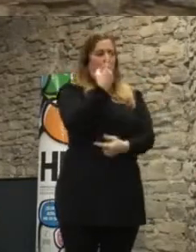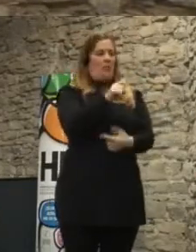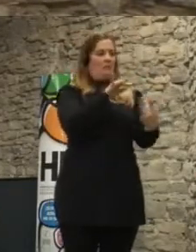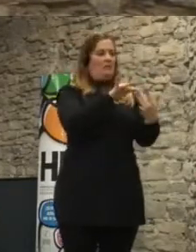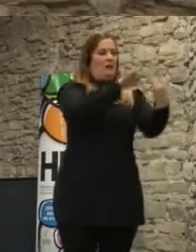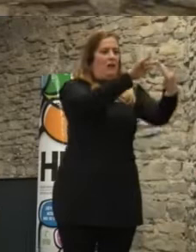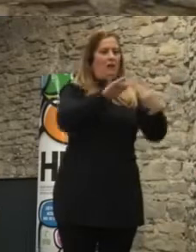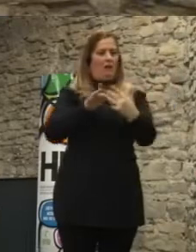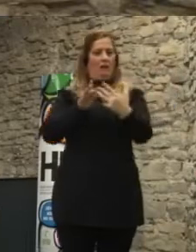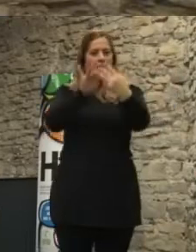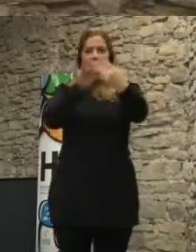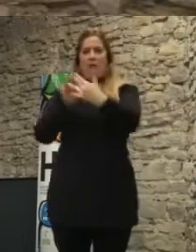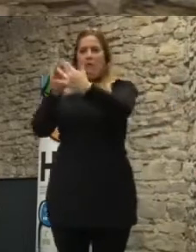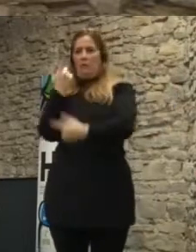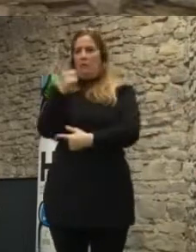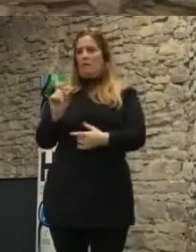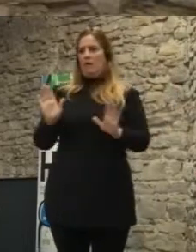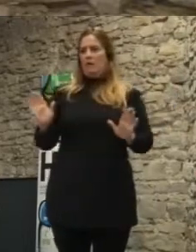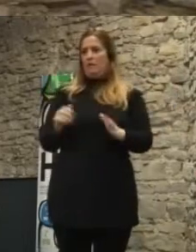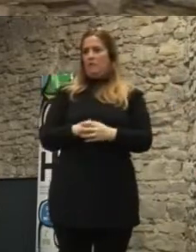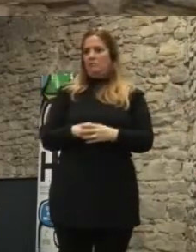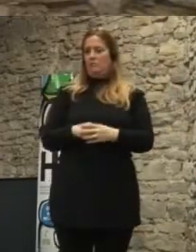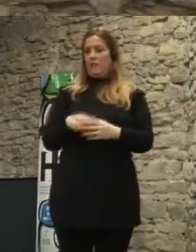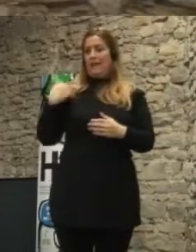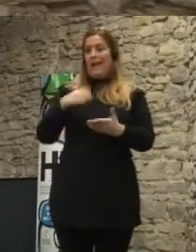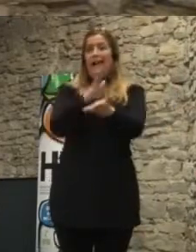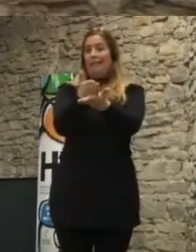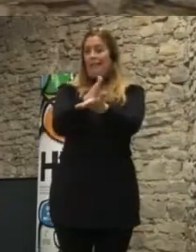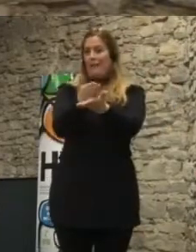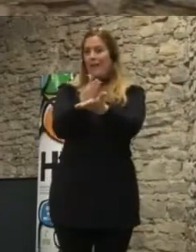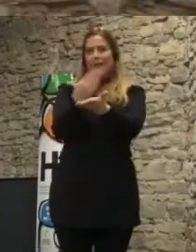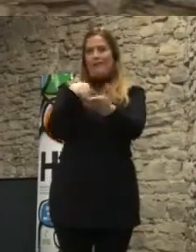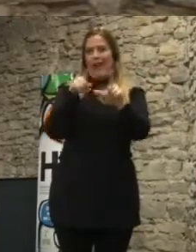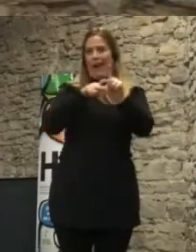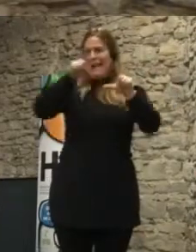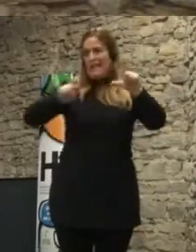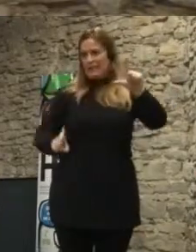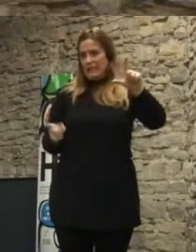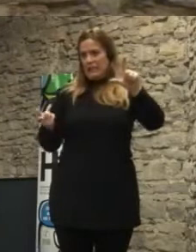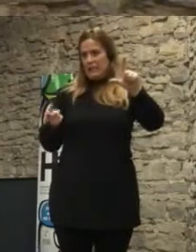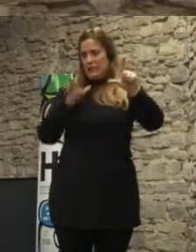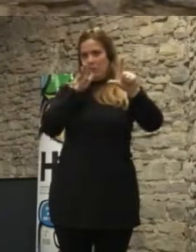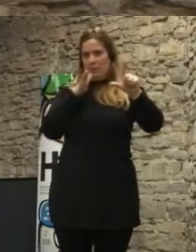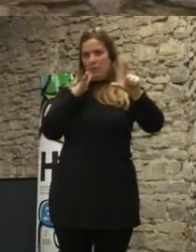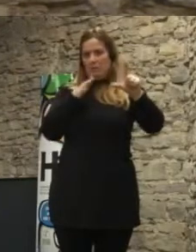La intermediación que no tiene valor entra en crisis porque hay muchas conexiones que son